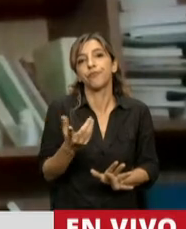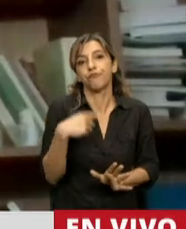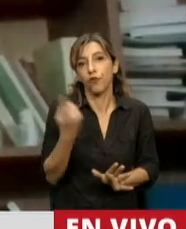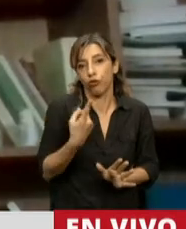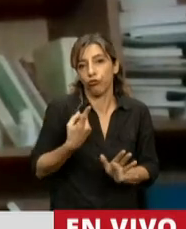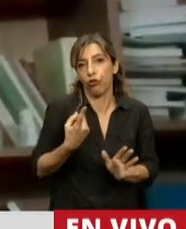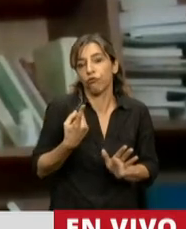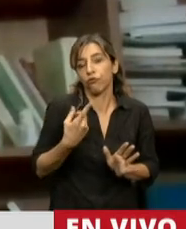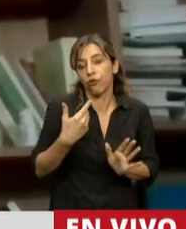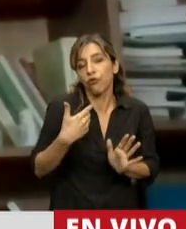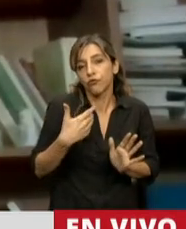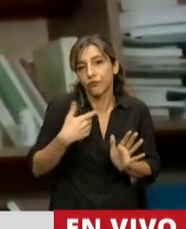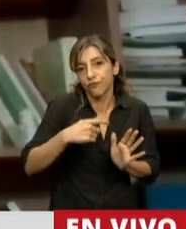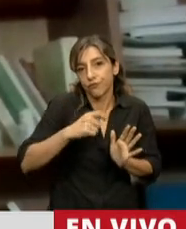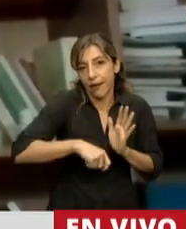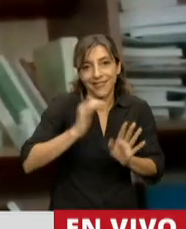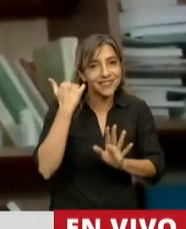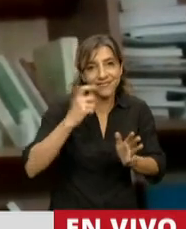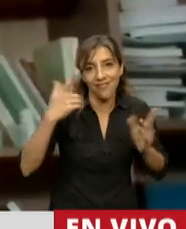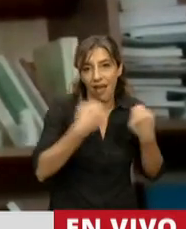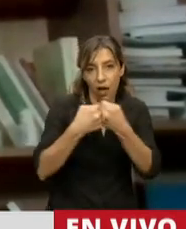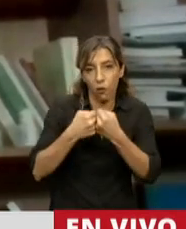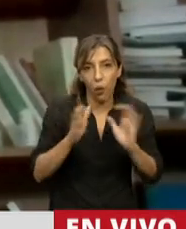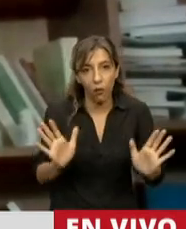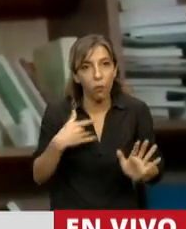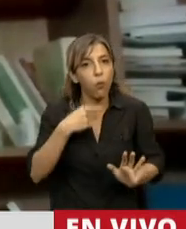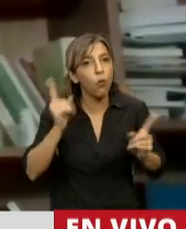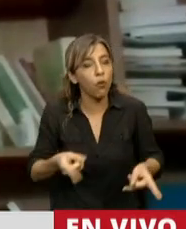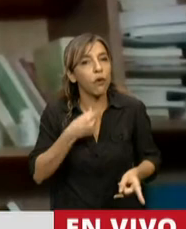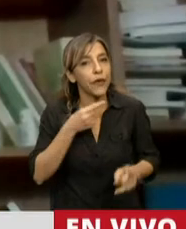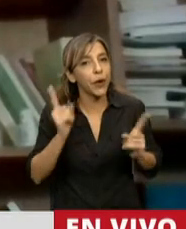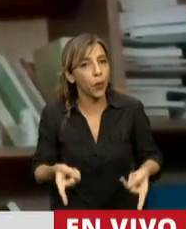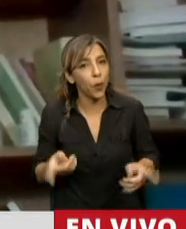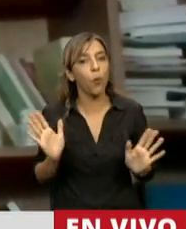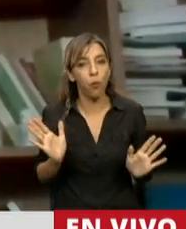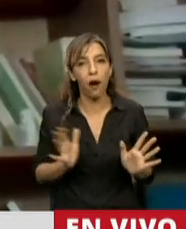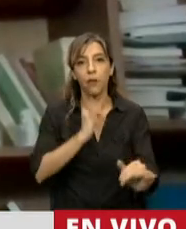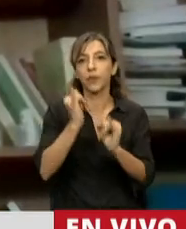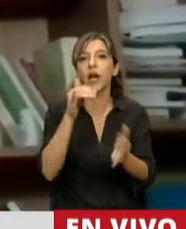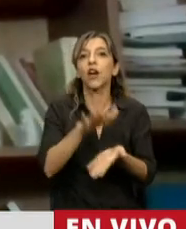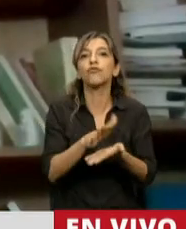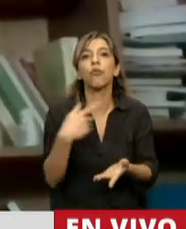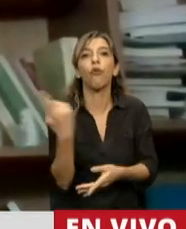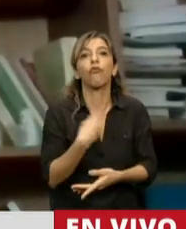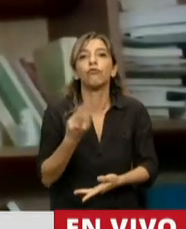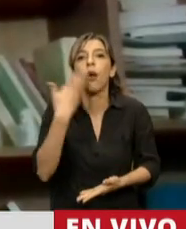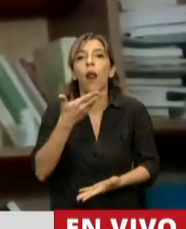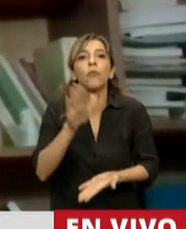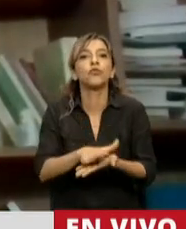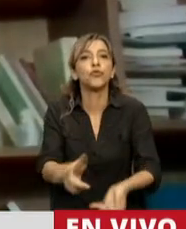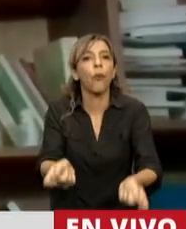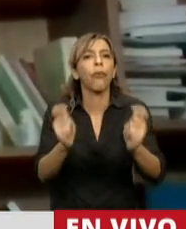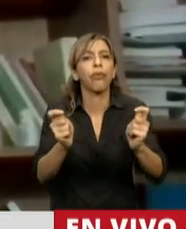Cámara, quiero destacar los sujetos a los que hablamos y los sujetos a los que nos referimos. Estamos hablando